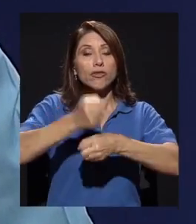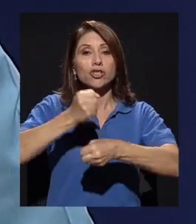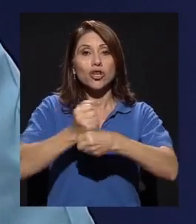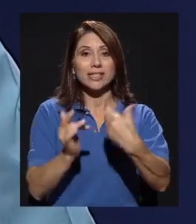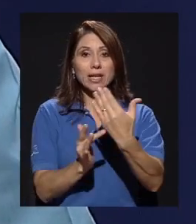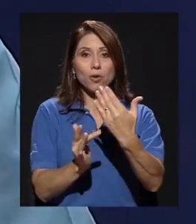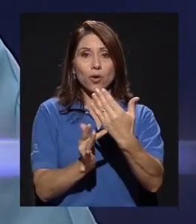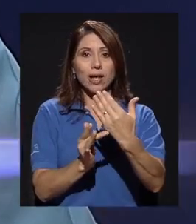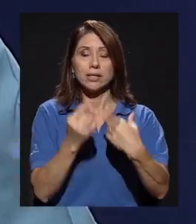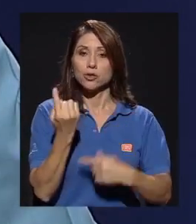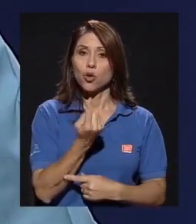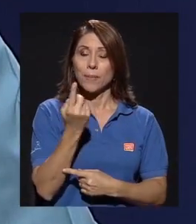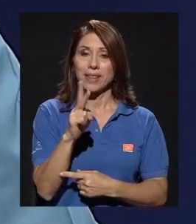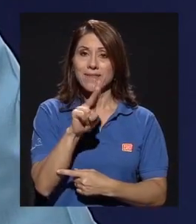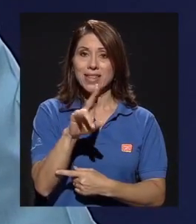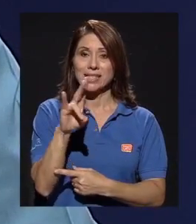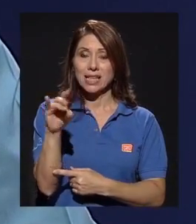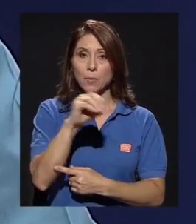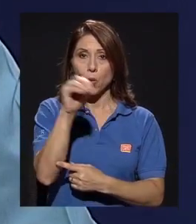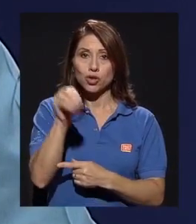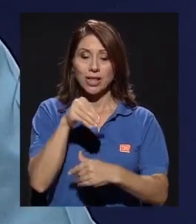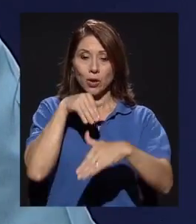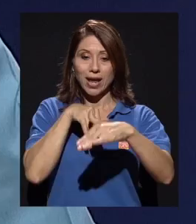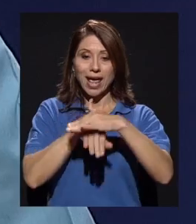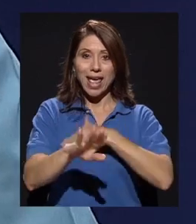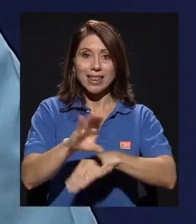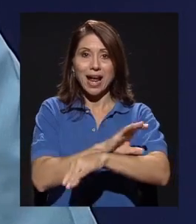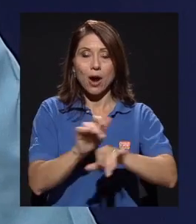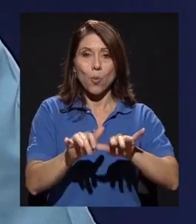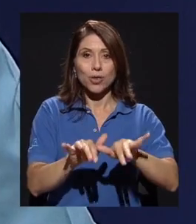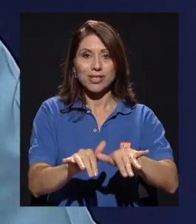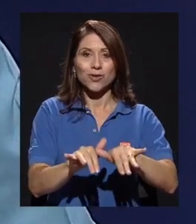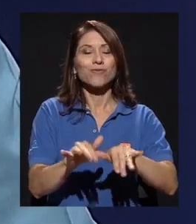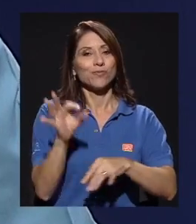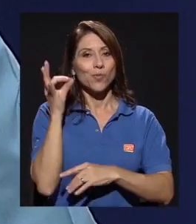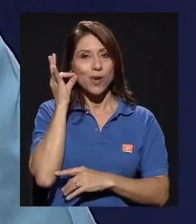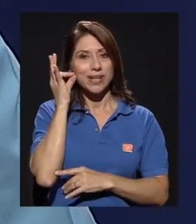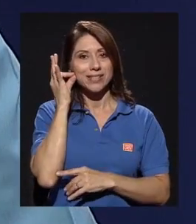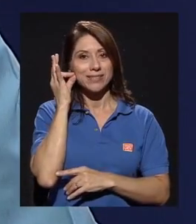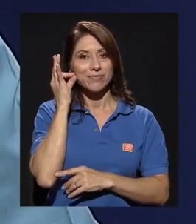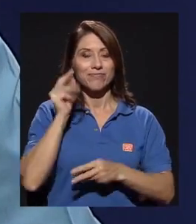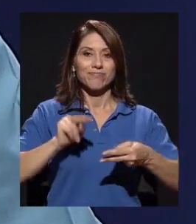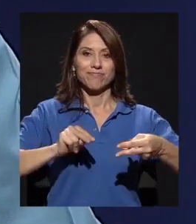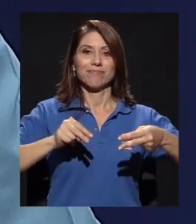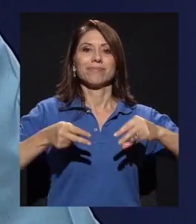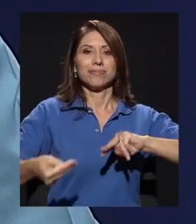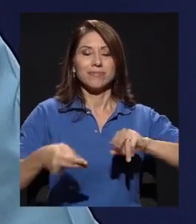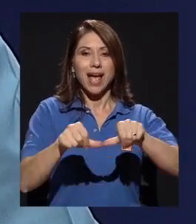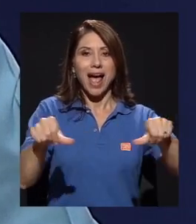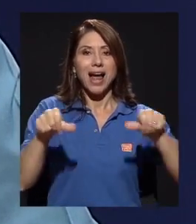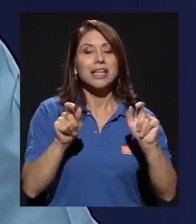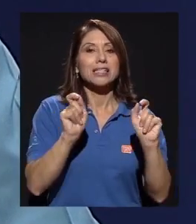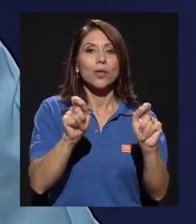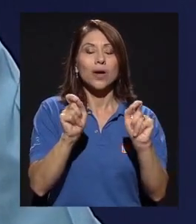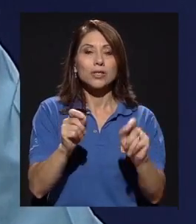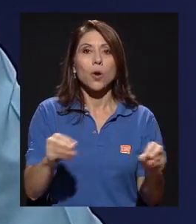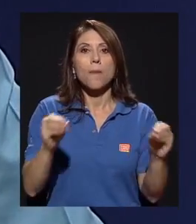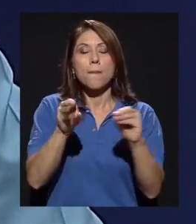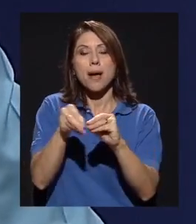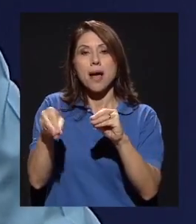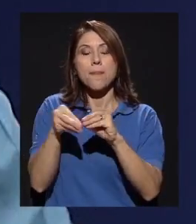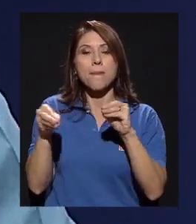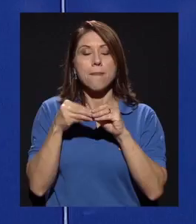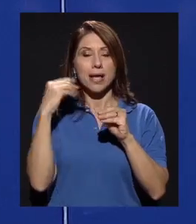Solo 2% que ingresan a la carrera de computación son mujeres en contraste las áreas de educ tienen